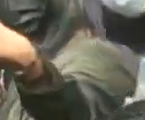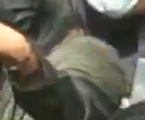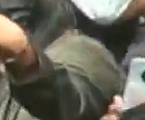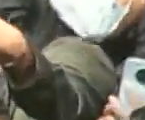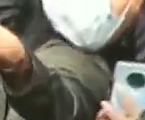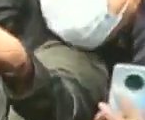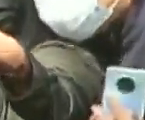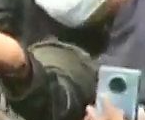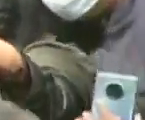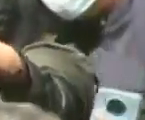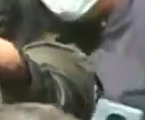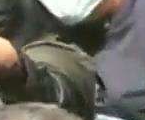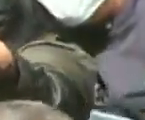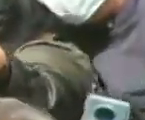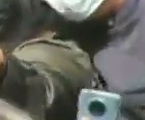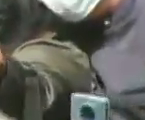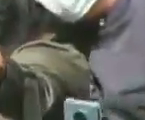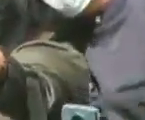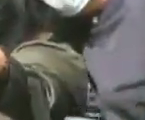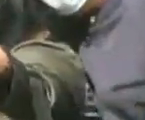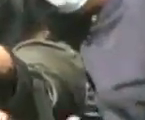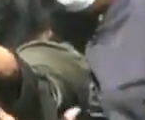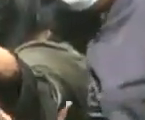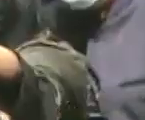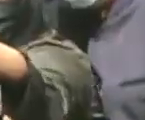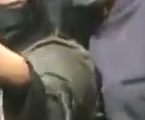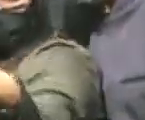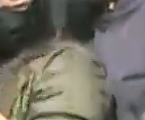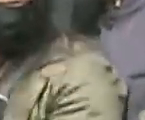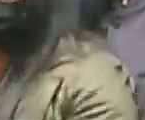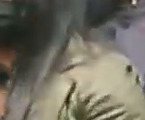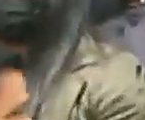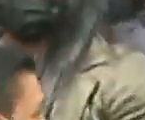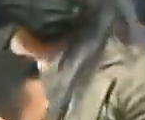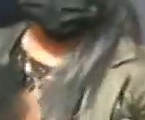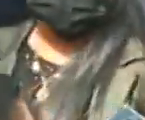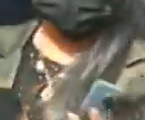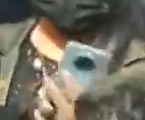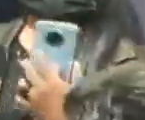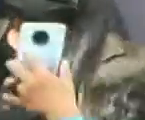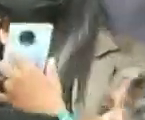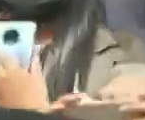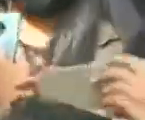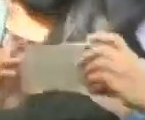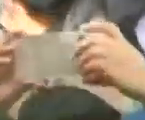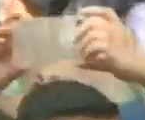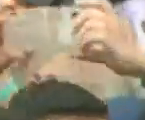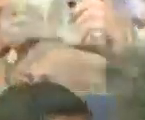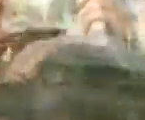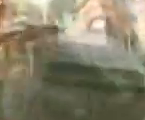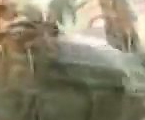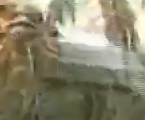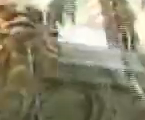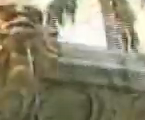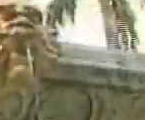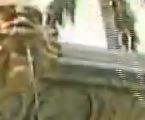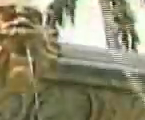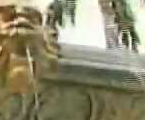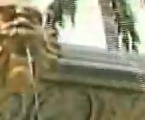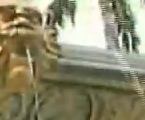parlamentario 2022. Con estas imágenes nosotros vamos a retornar con ustedes, compañeros, a los estudios. Adelante.